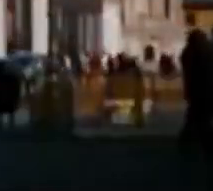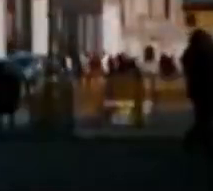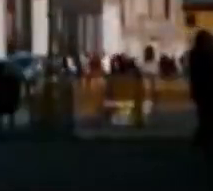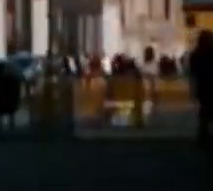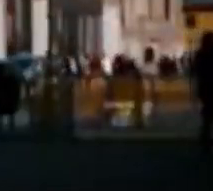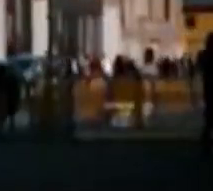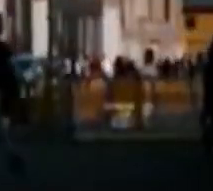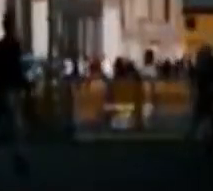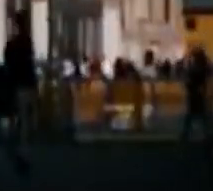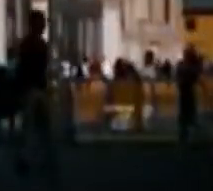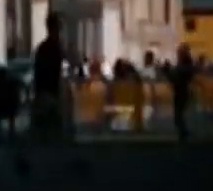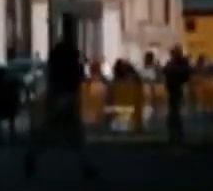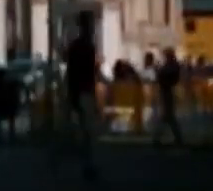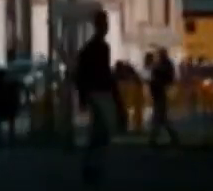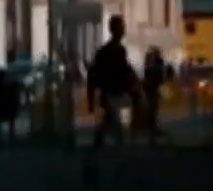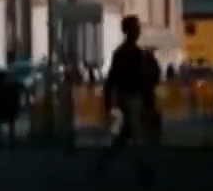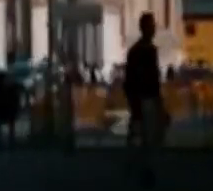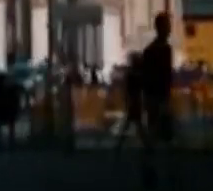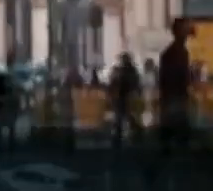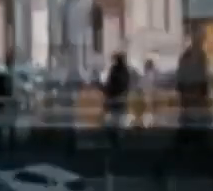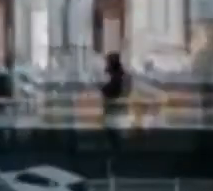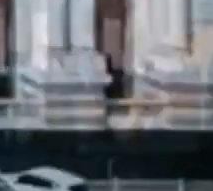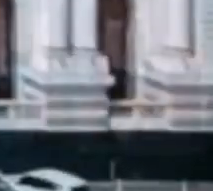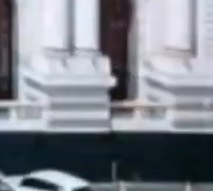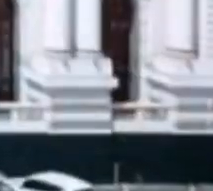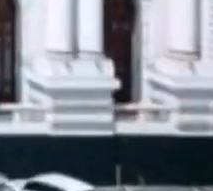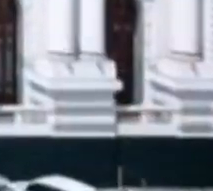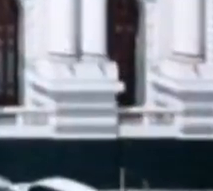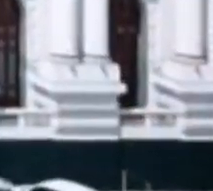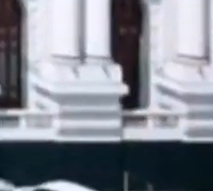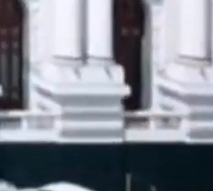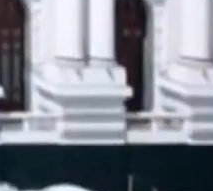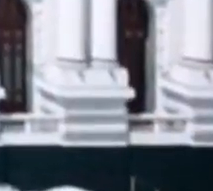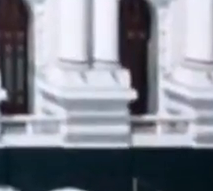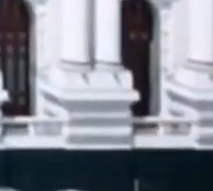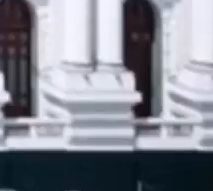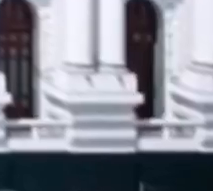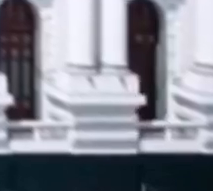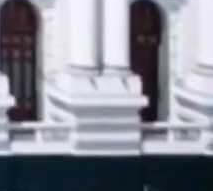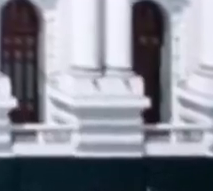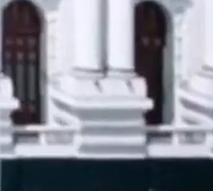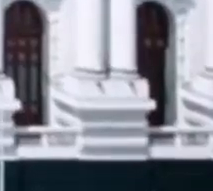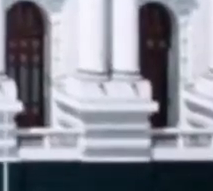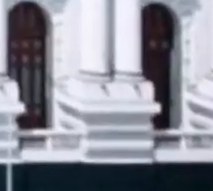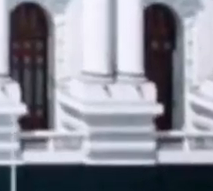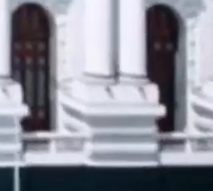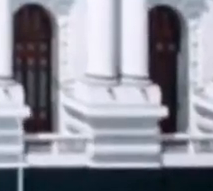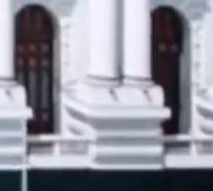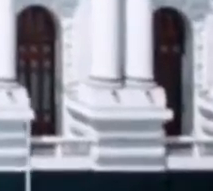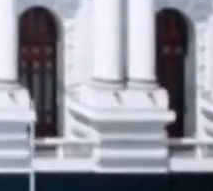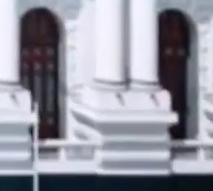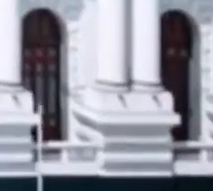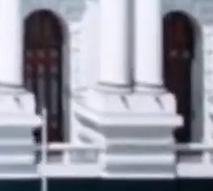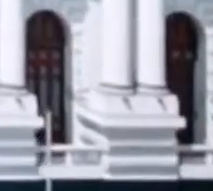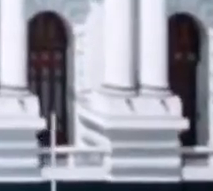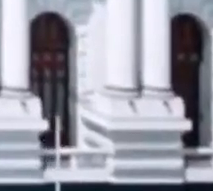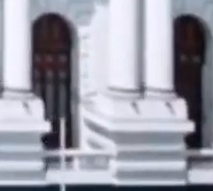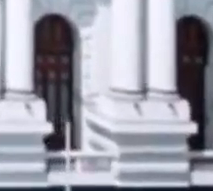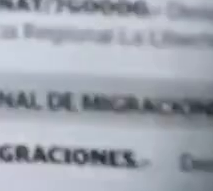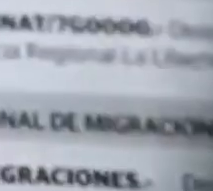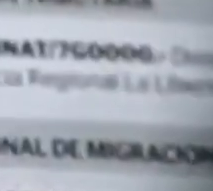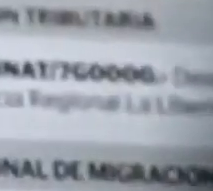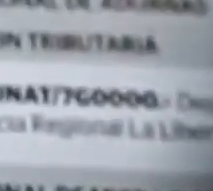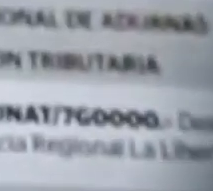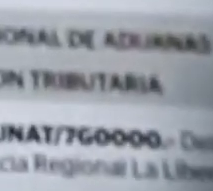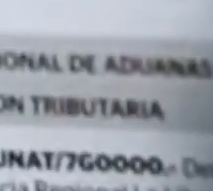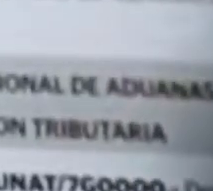En la medida que también requerimos de una mejor relación ejecutivo-legislativo, estamos seguros que la bicameralidad